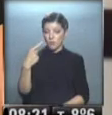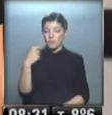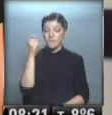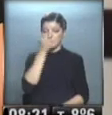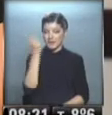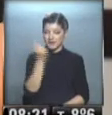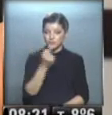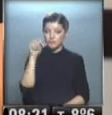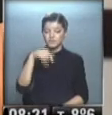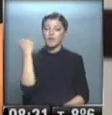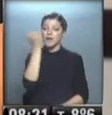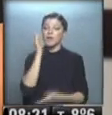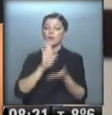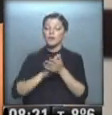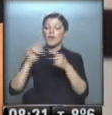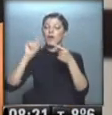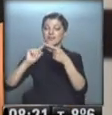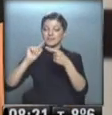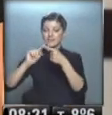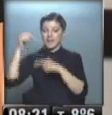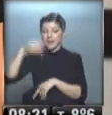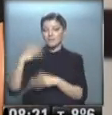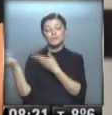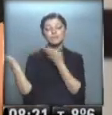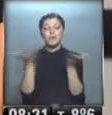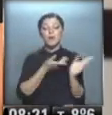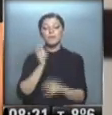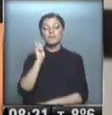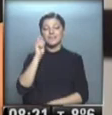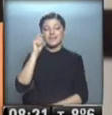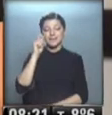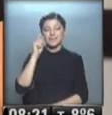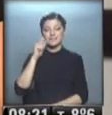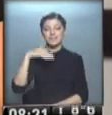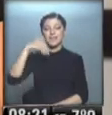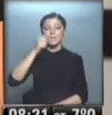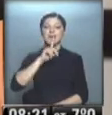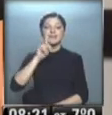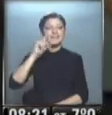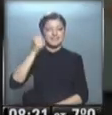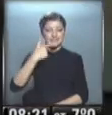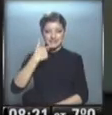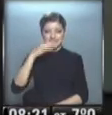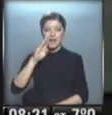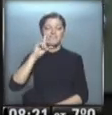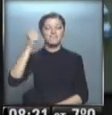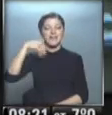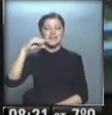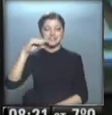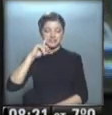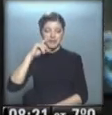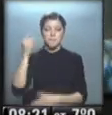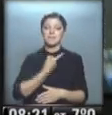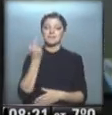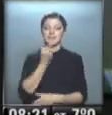Vamos a hablar de conectividad en la Argentina, es por eso que hemos convocado esta mañana en Visión 7 a Matías Bianchi, el presidente de ARSAT. Muy buenos días,